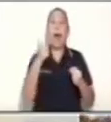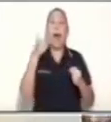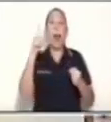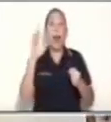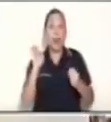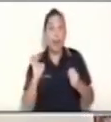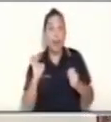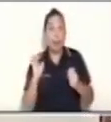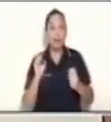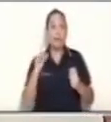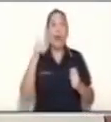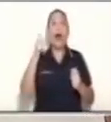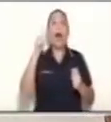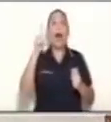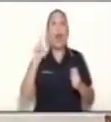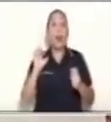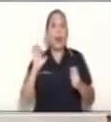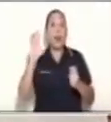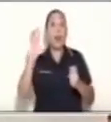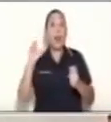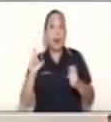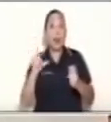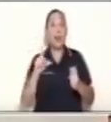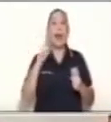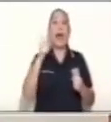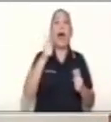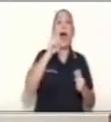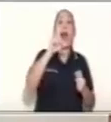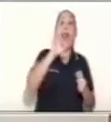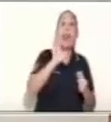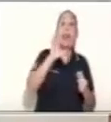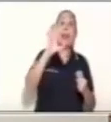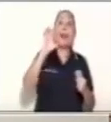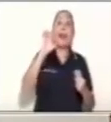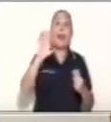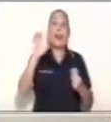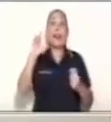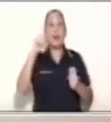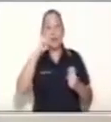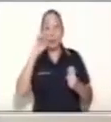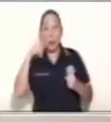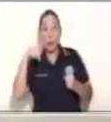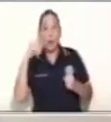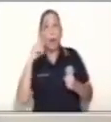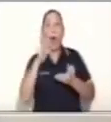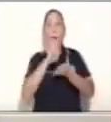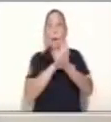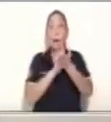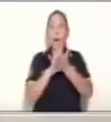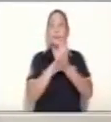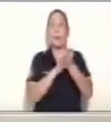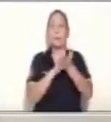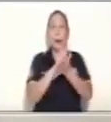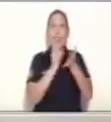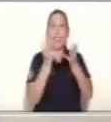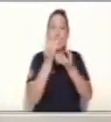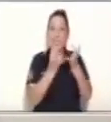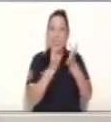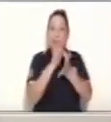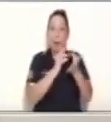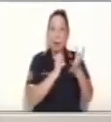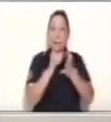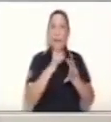ale, alele, alele, lele, tonga, amasa, masa,